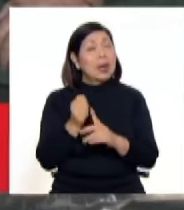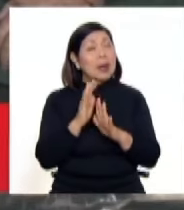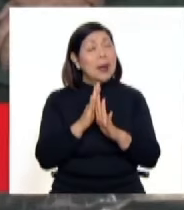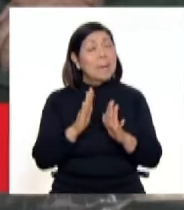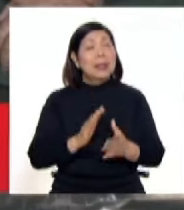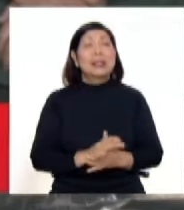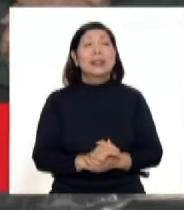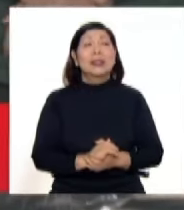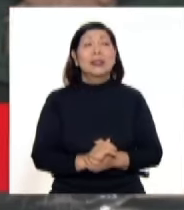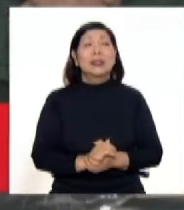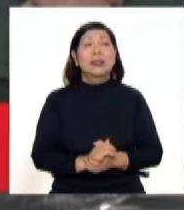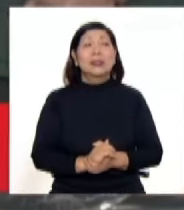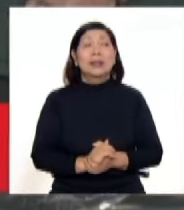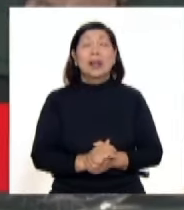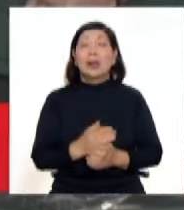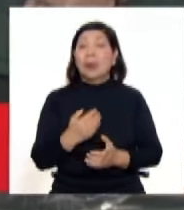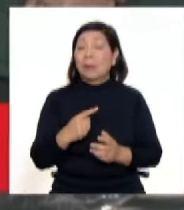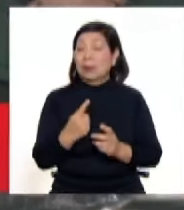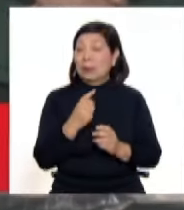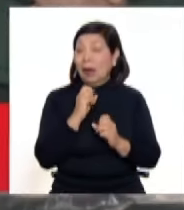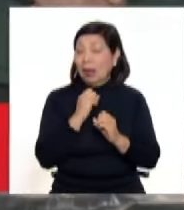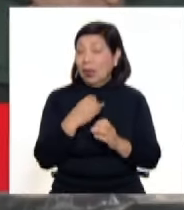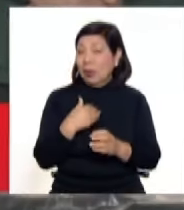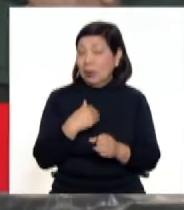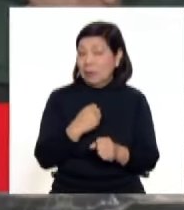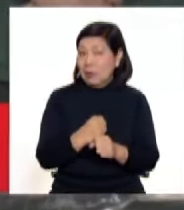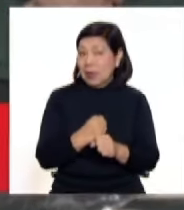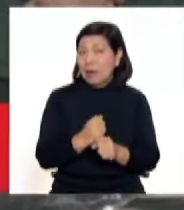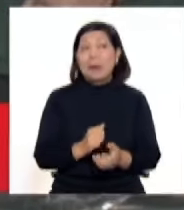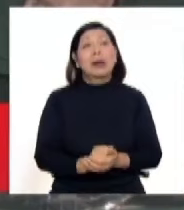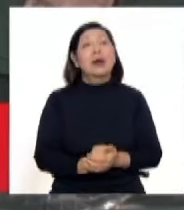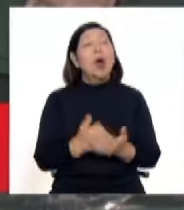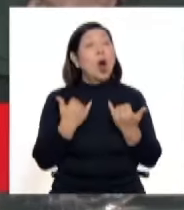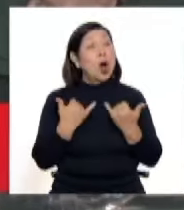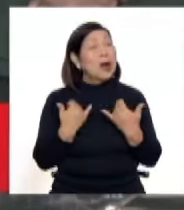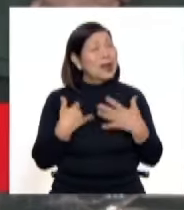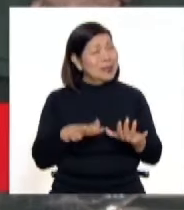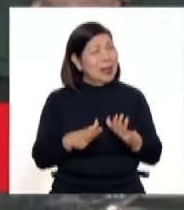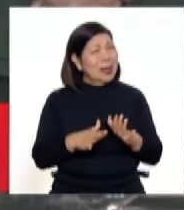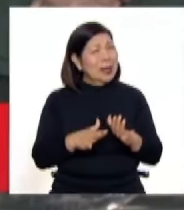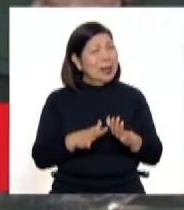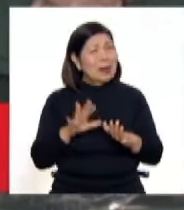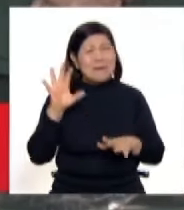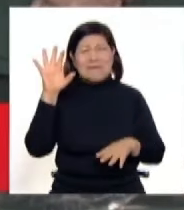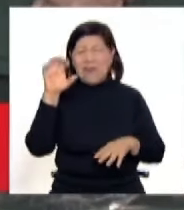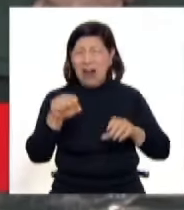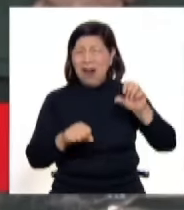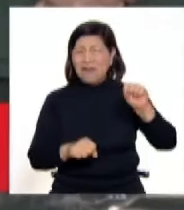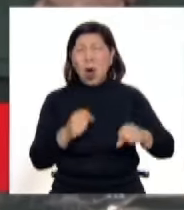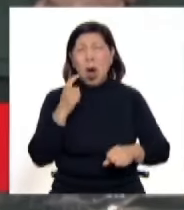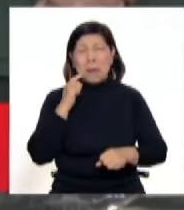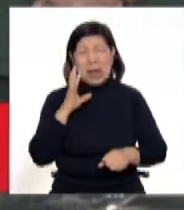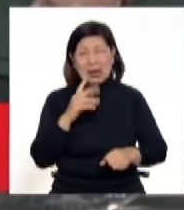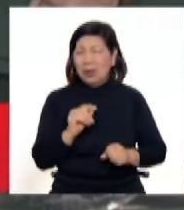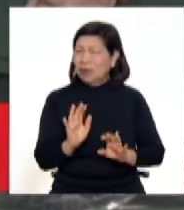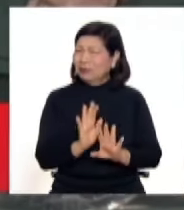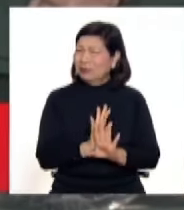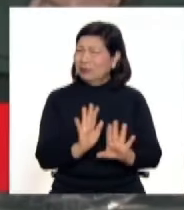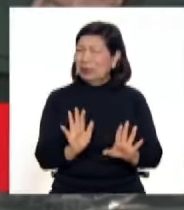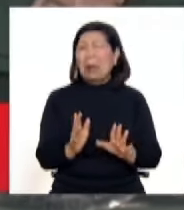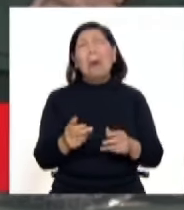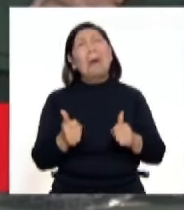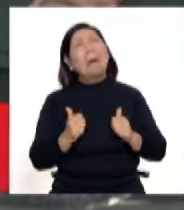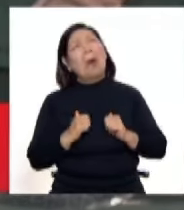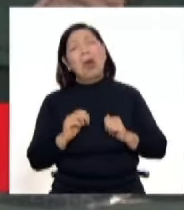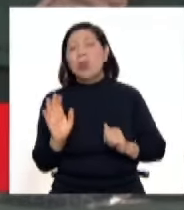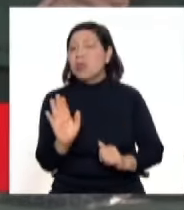paz como lo dije desde el primer día de mi gestión es hora de salir a cazar a los delincuentes ya no podemos estar